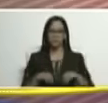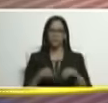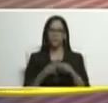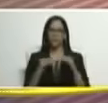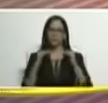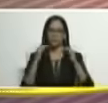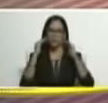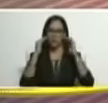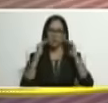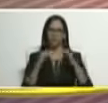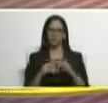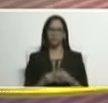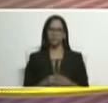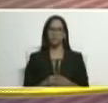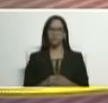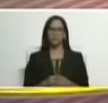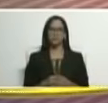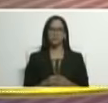niveles.